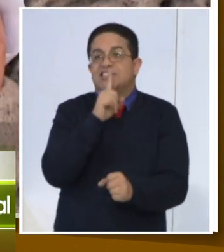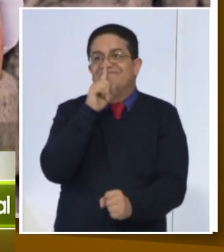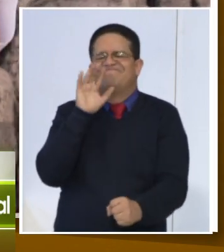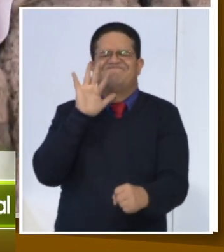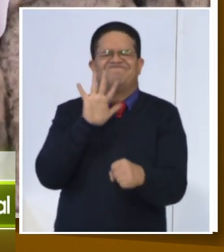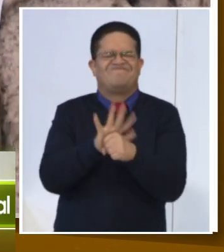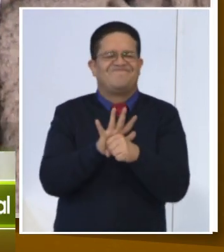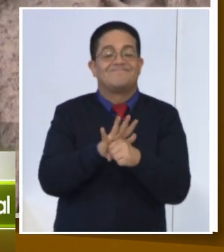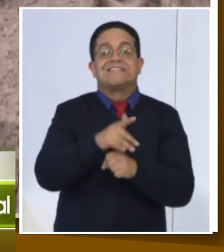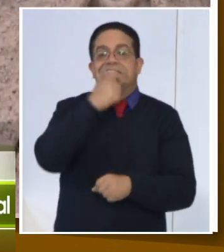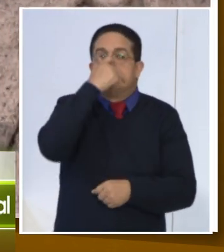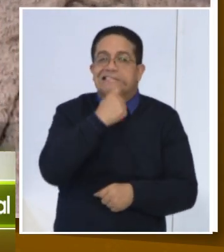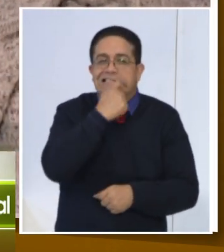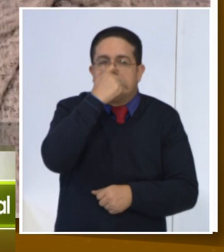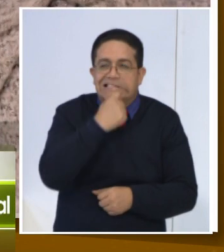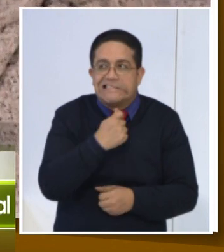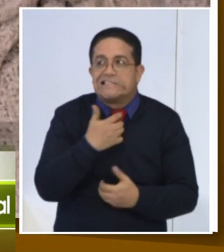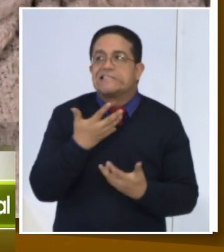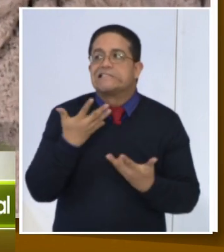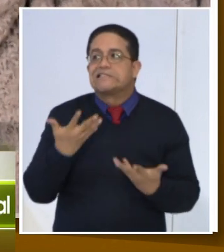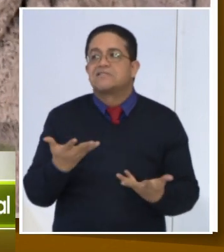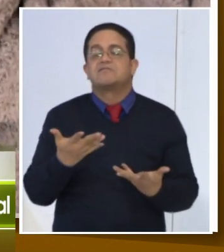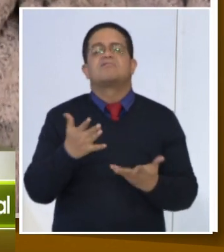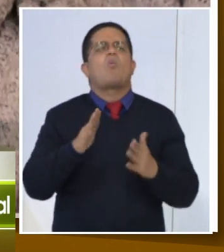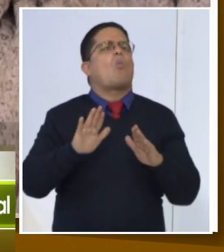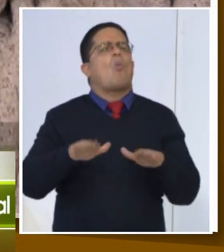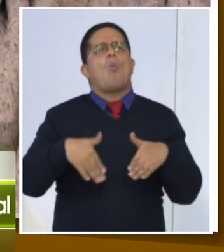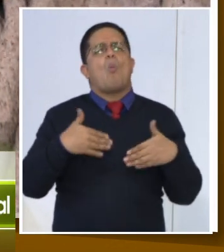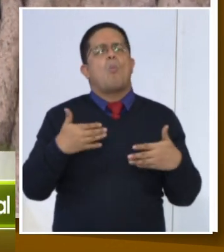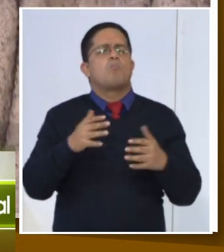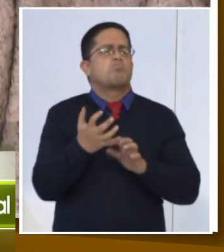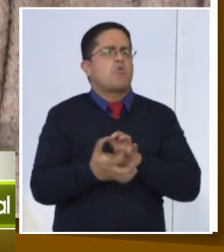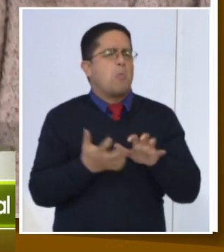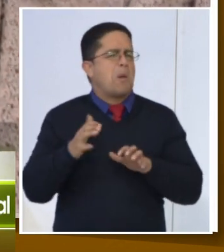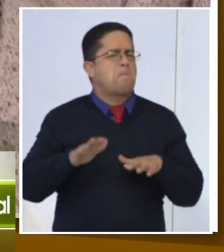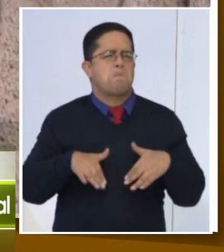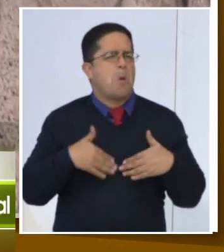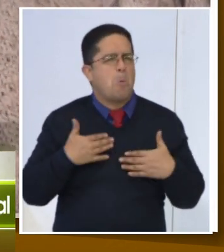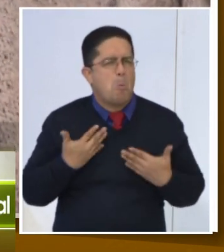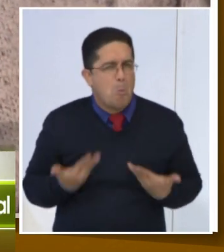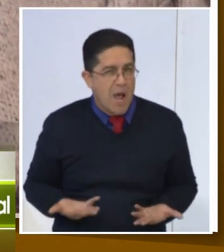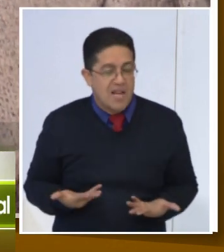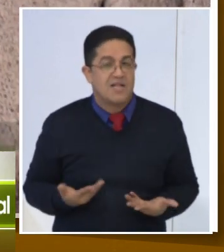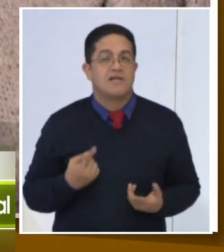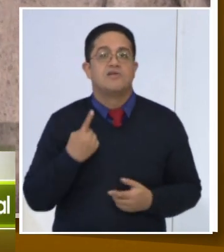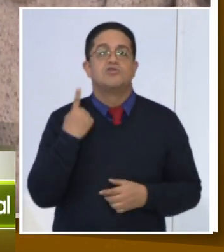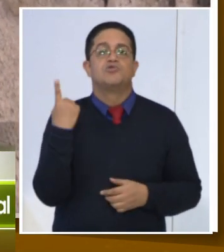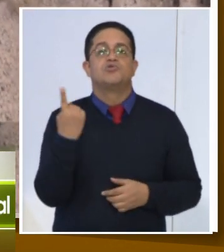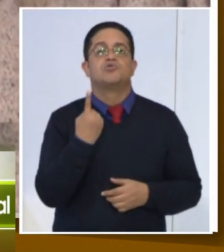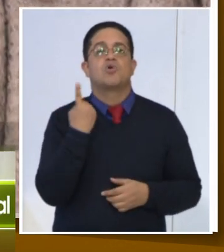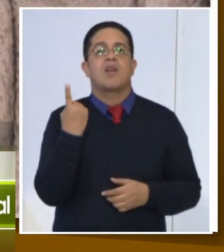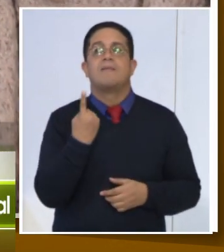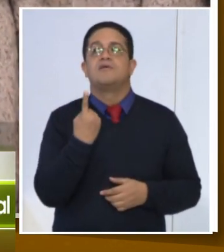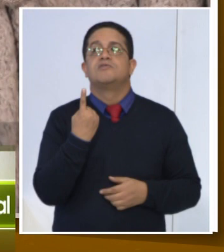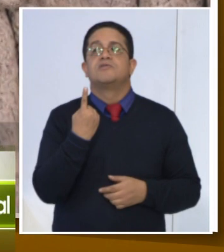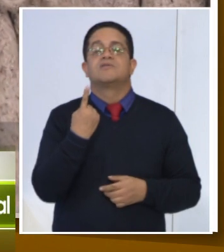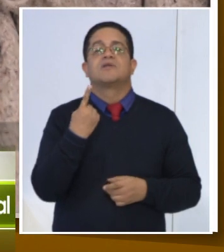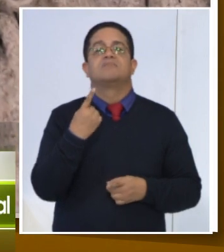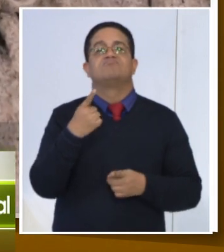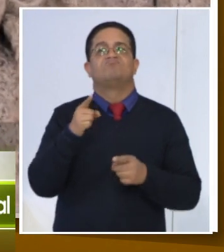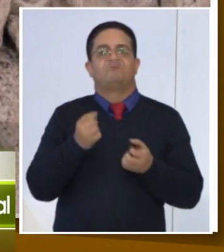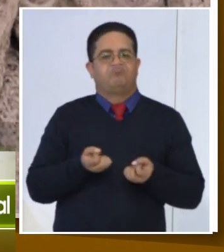rinitis alérgica, conjuntivitis alérgica. ¿Y cuál es el problema de esto? Que esto no solamente viene con la polinización